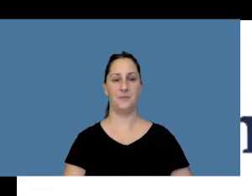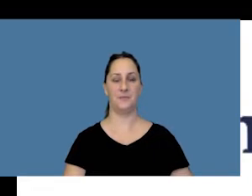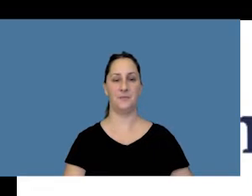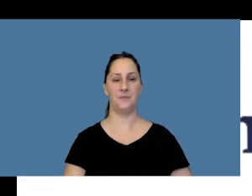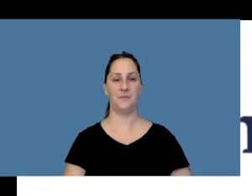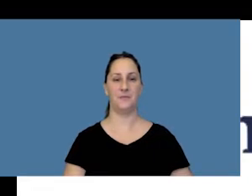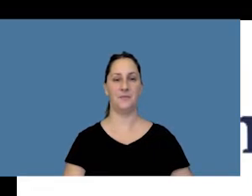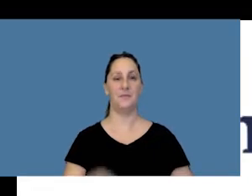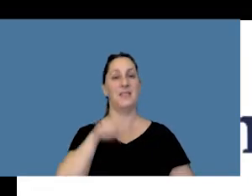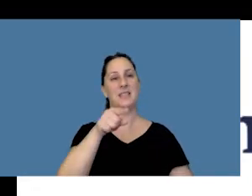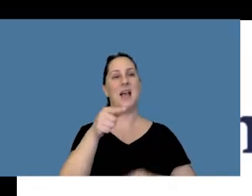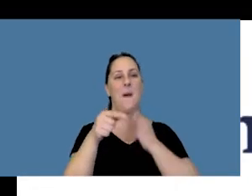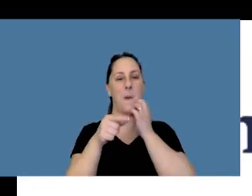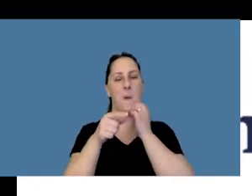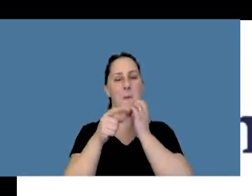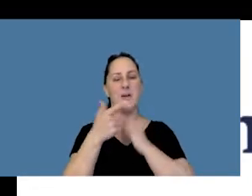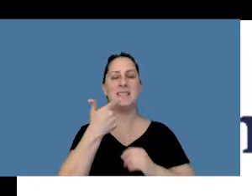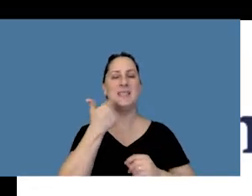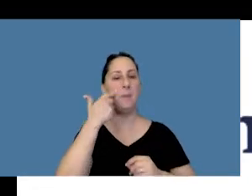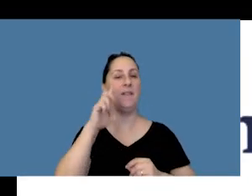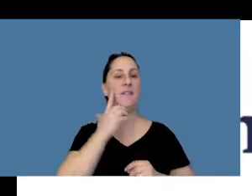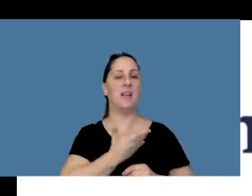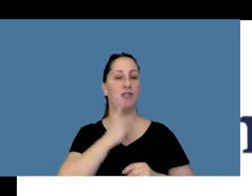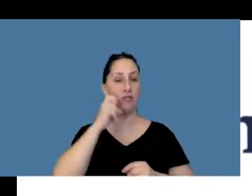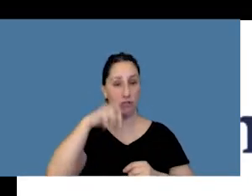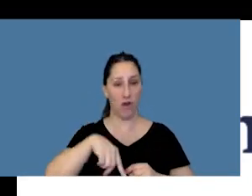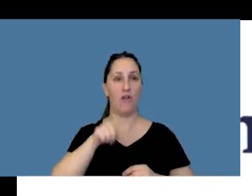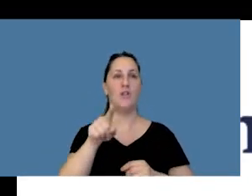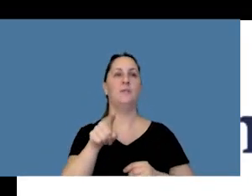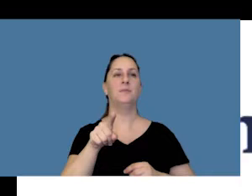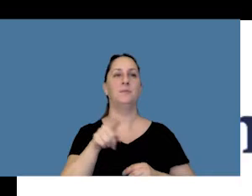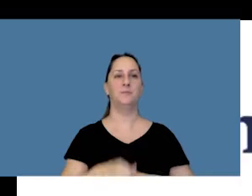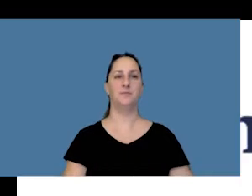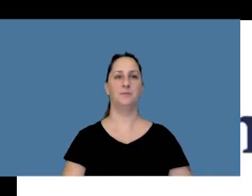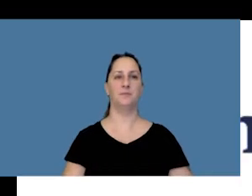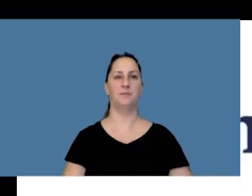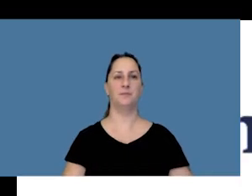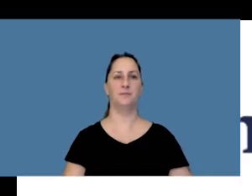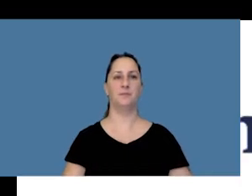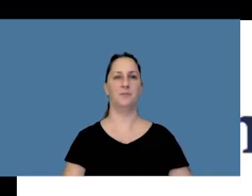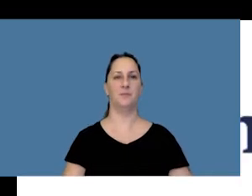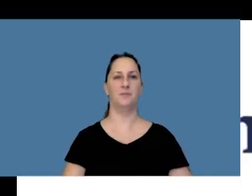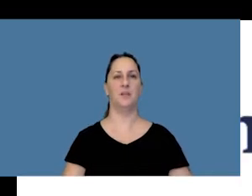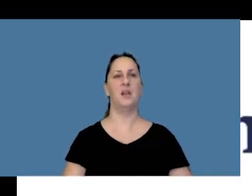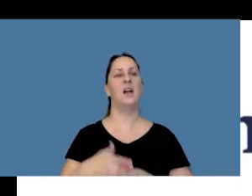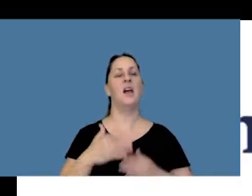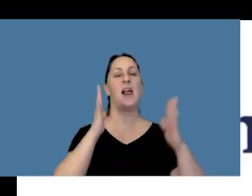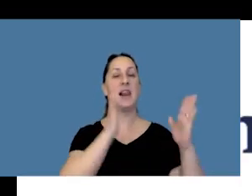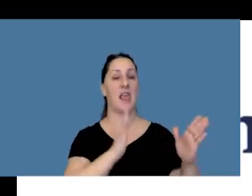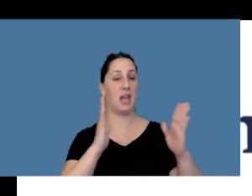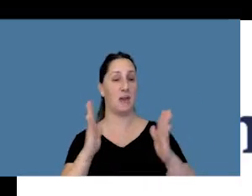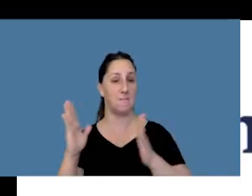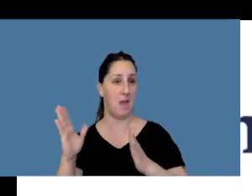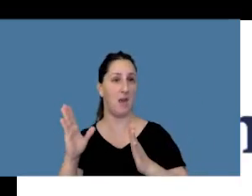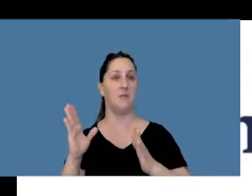esta simplificación, que está dada, como están viendo en pantalla, por un régimen en el cual, digamos, a